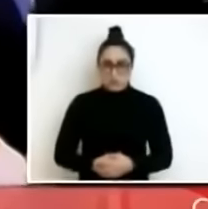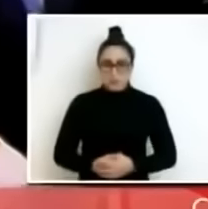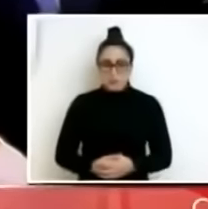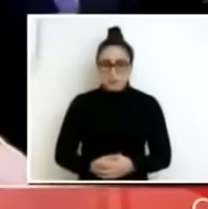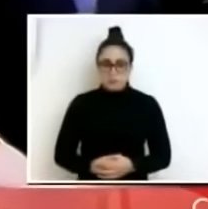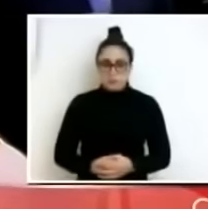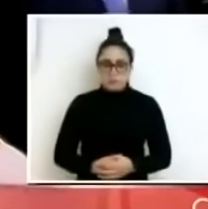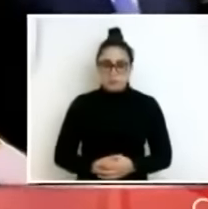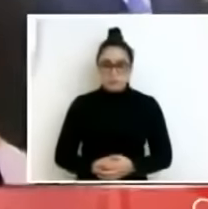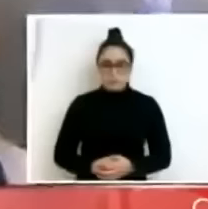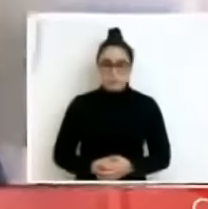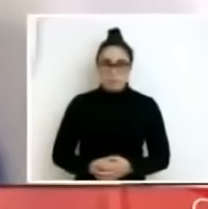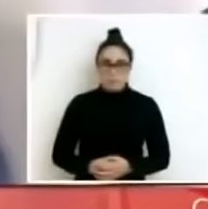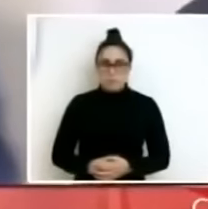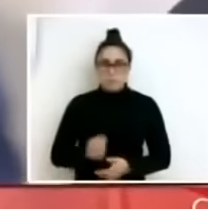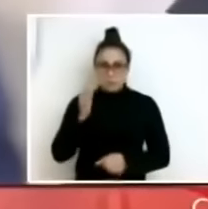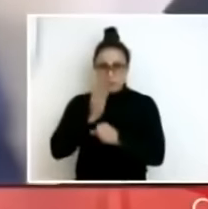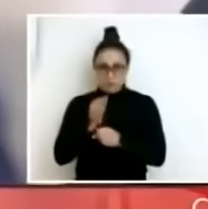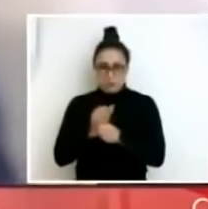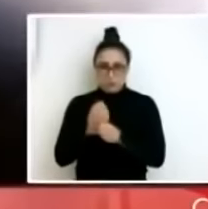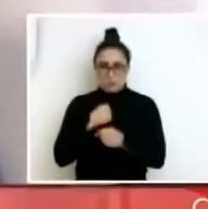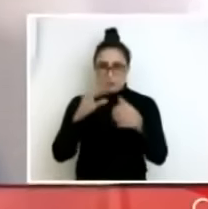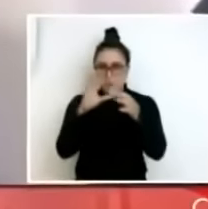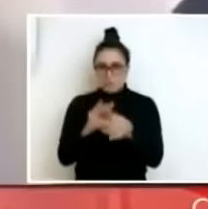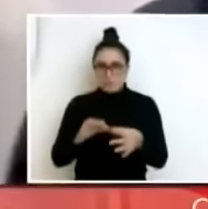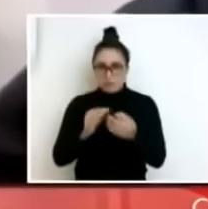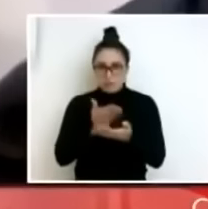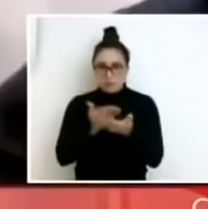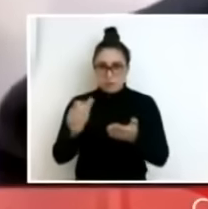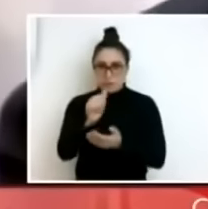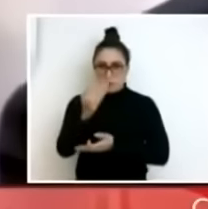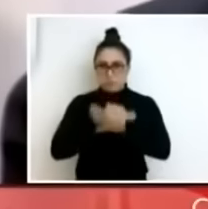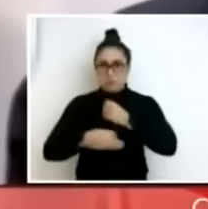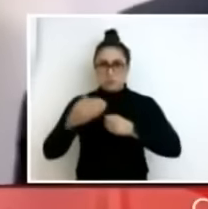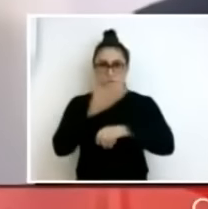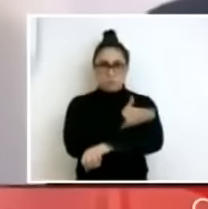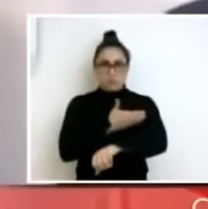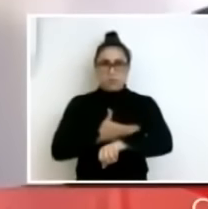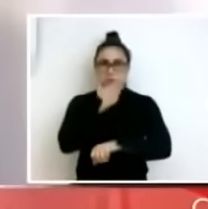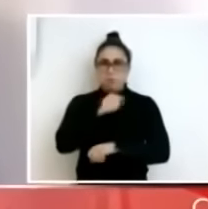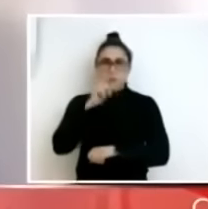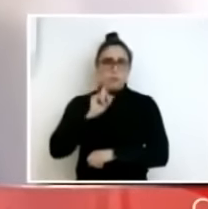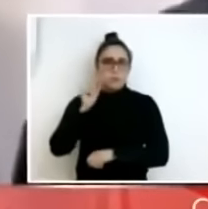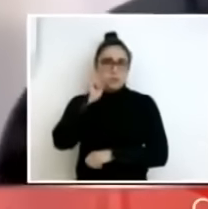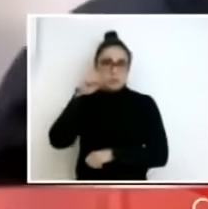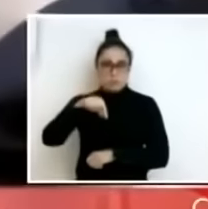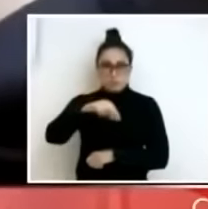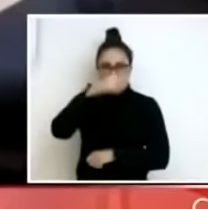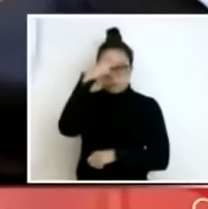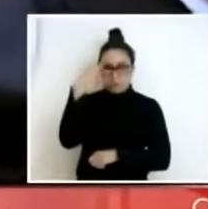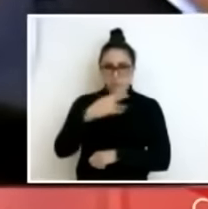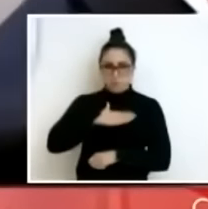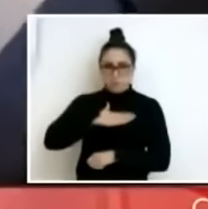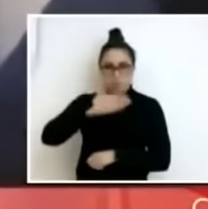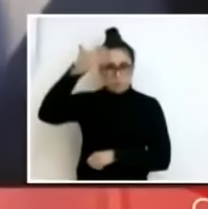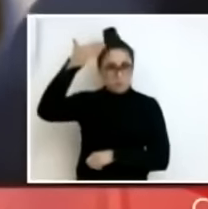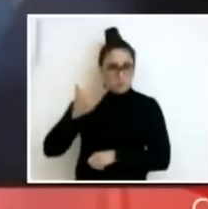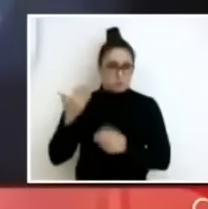dirijo a las senadoras y a los senadores y al pueblo de México en mi carácter de senador de